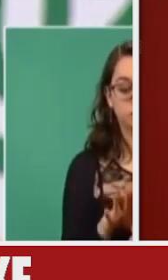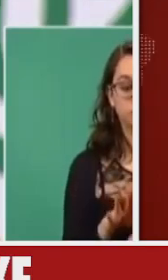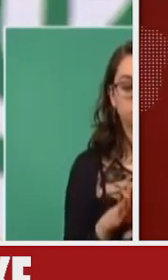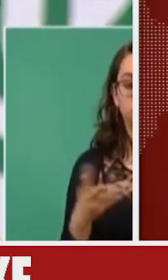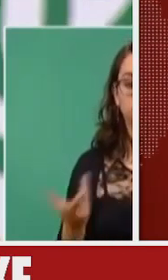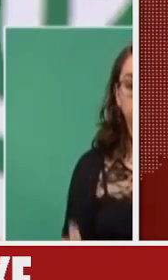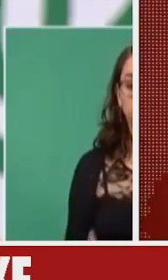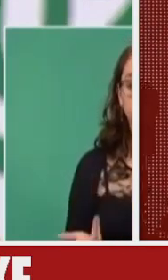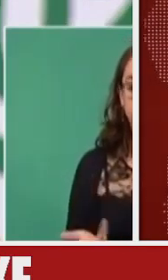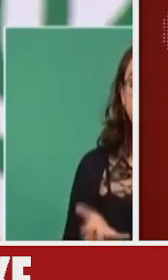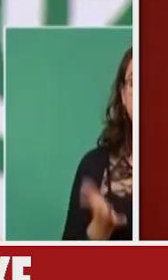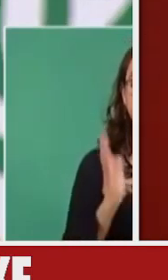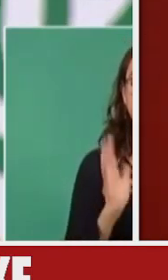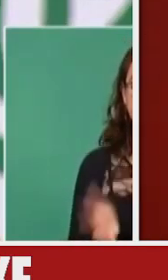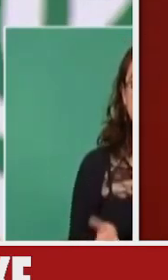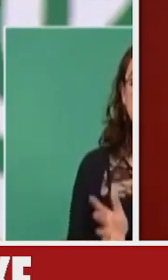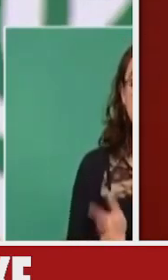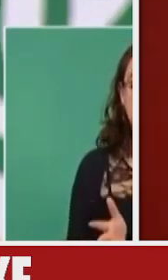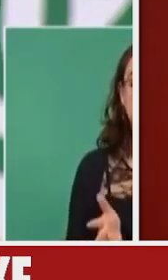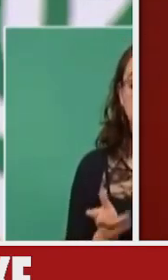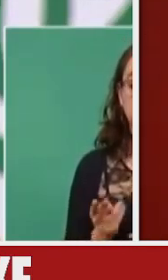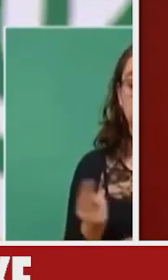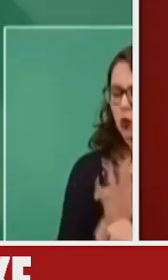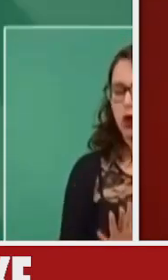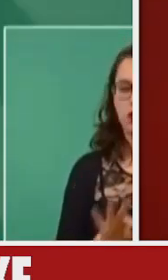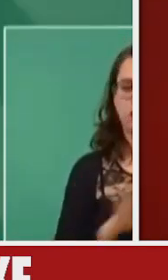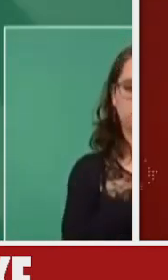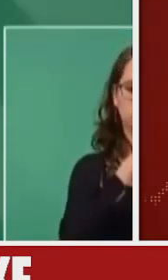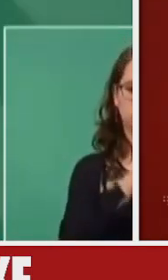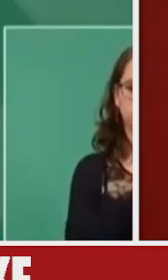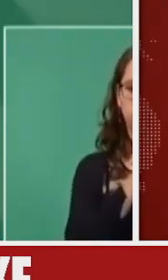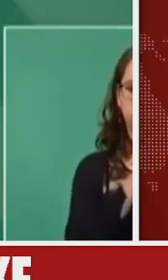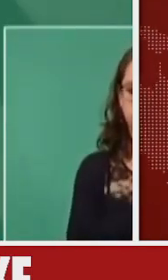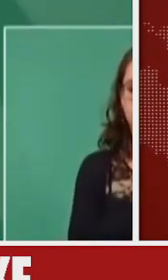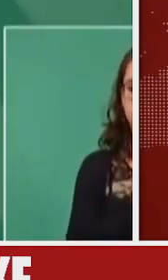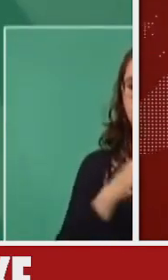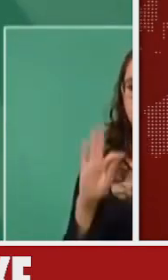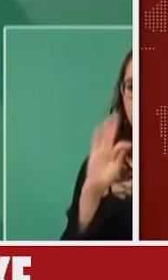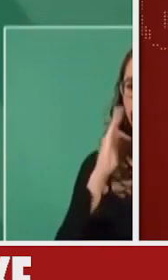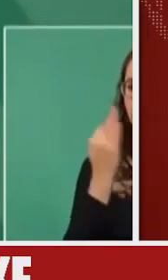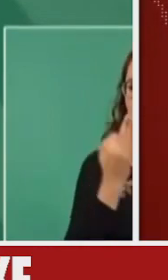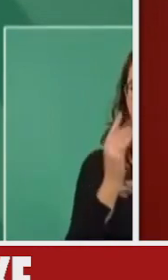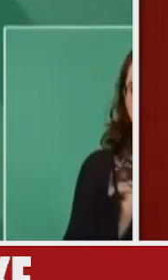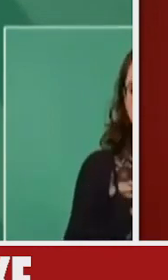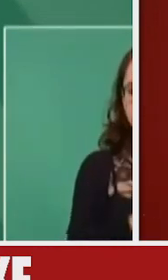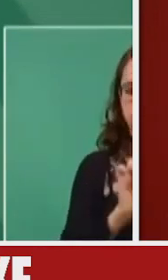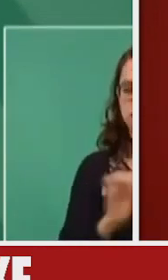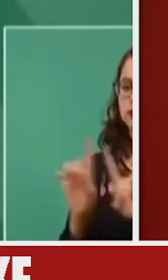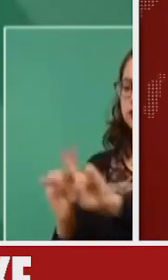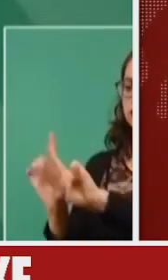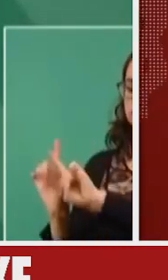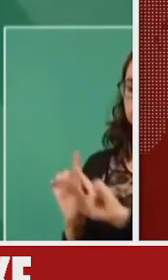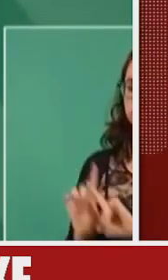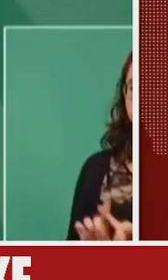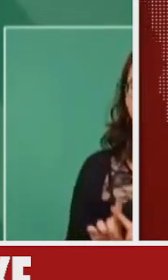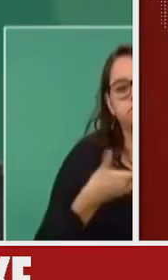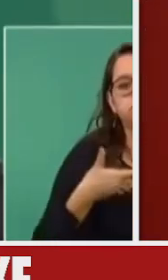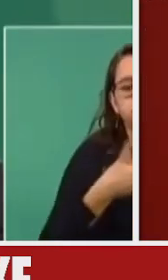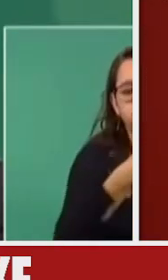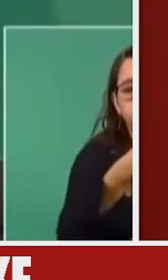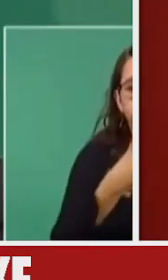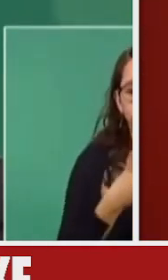permitían únicamente viajes esenciales o ingresos por vía aérea con la presentación de un análisis de kobe 19 negativo